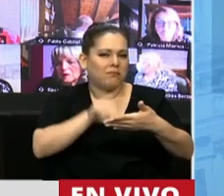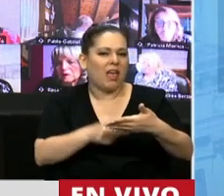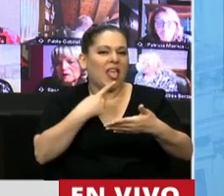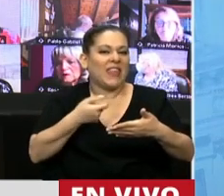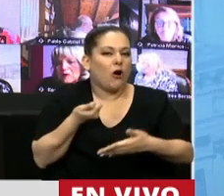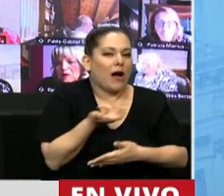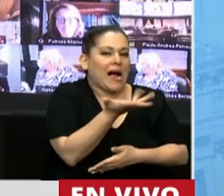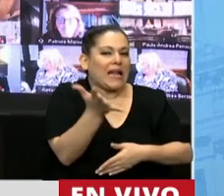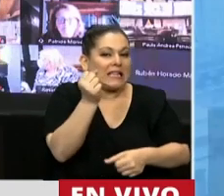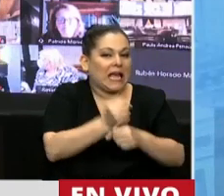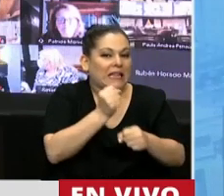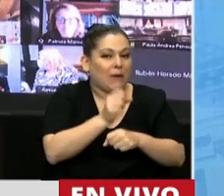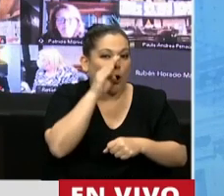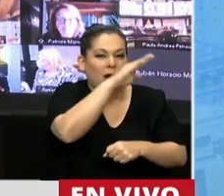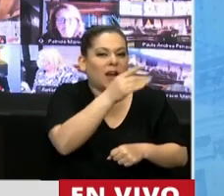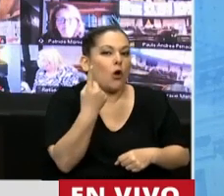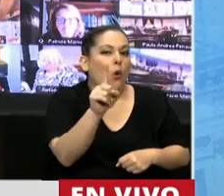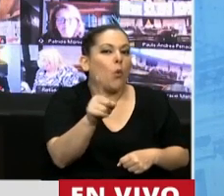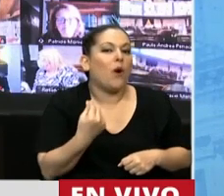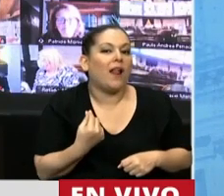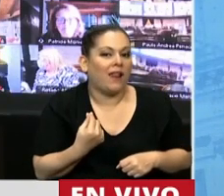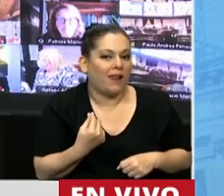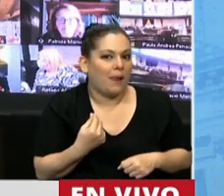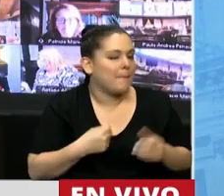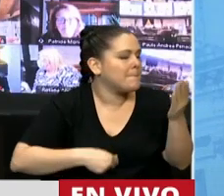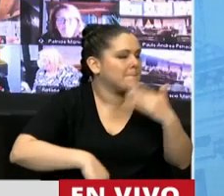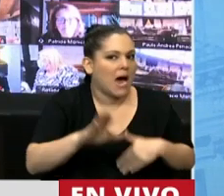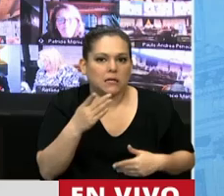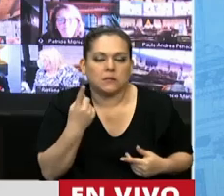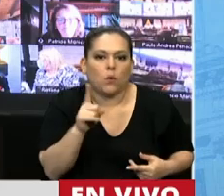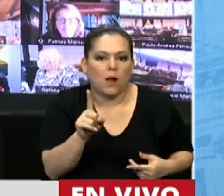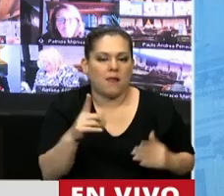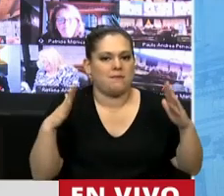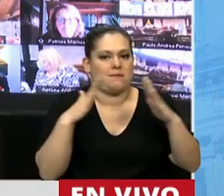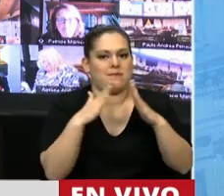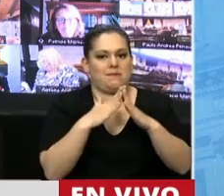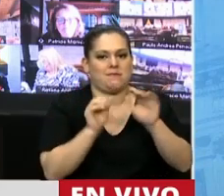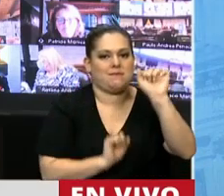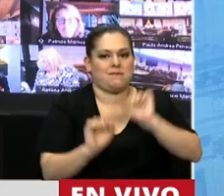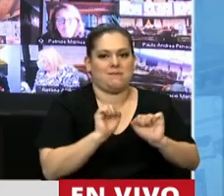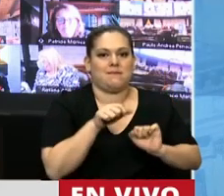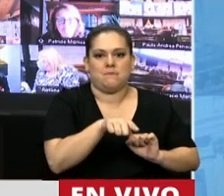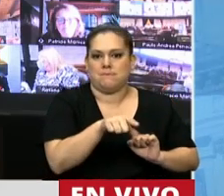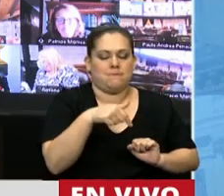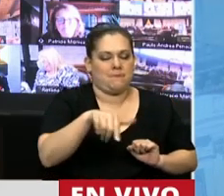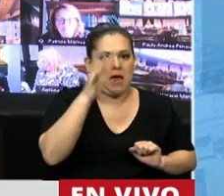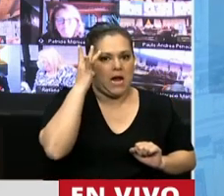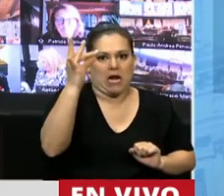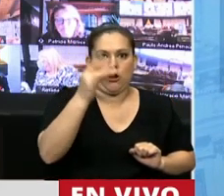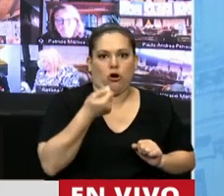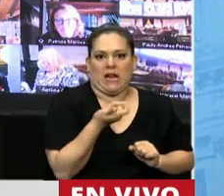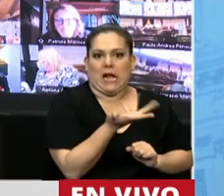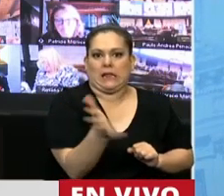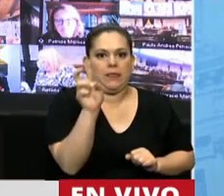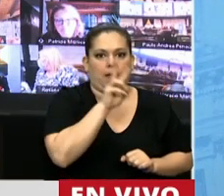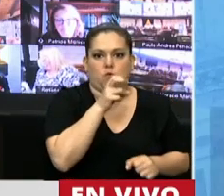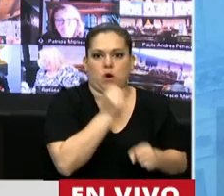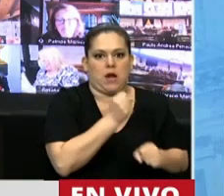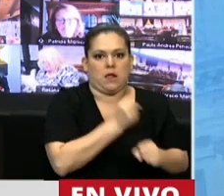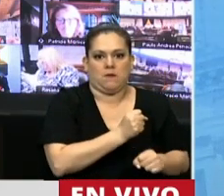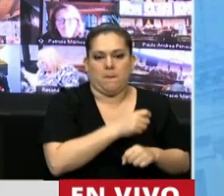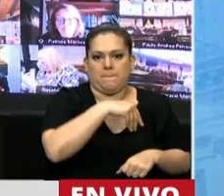trabajo no registrado presenta es el rubro del empleo doméstico por supuesto que estos acuerdos son